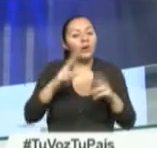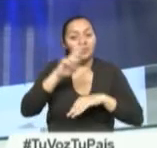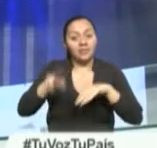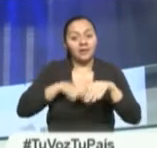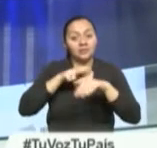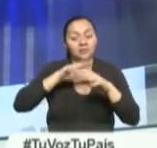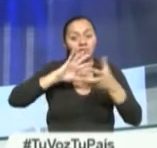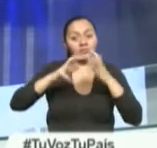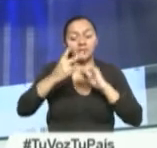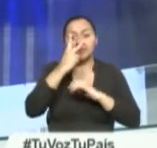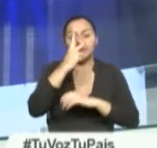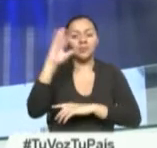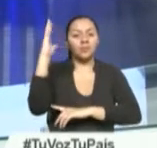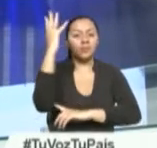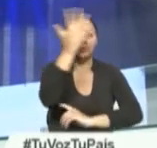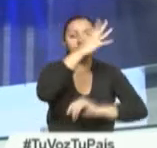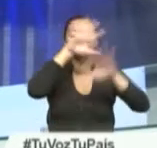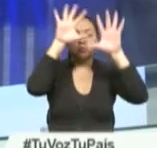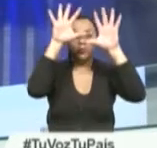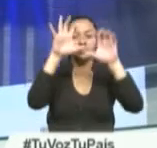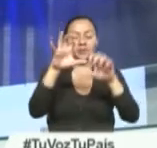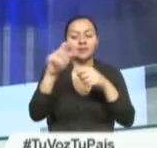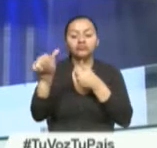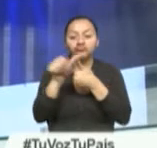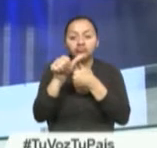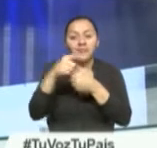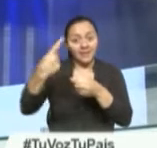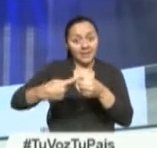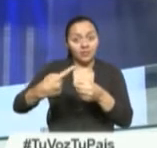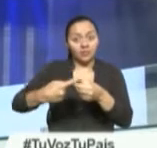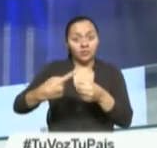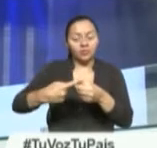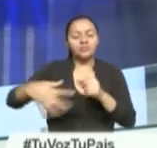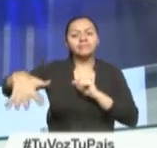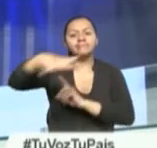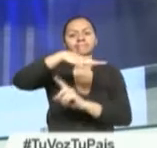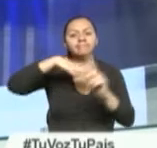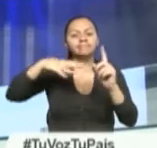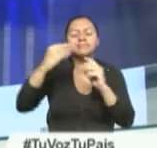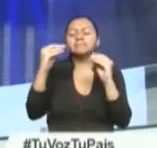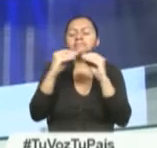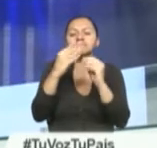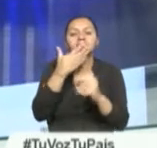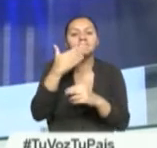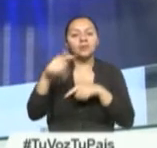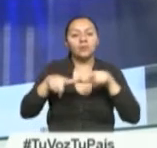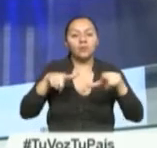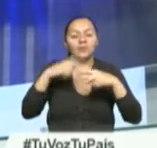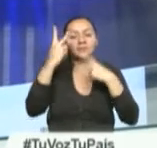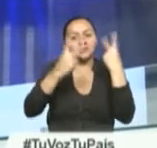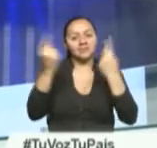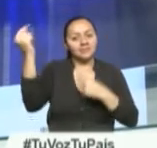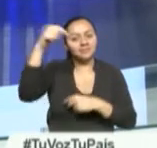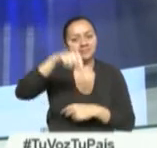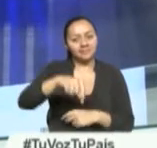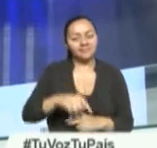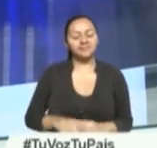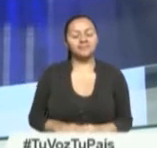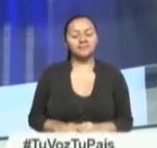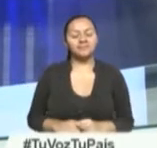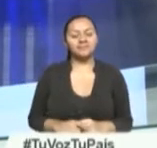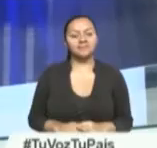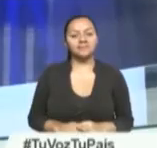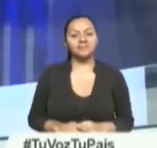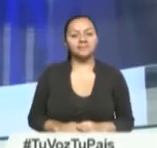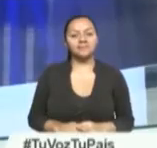Geographic considera al bosque nublado del Distrito Metropolitano de Quito como uno de los mejores lugares para visitar en el